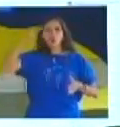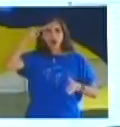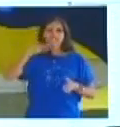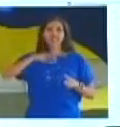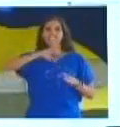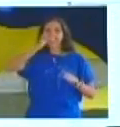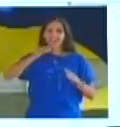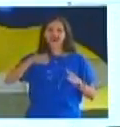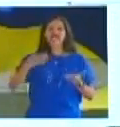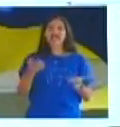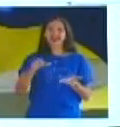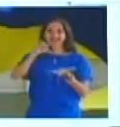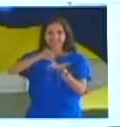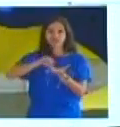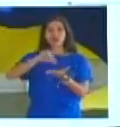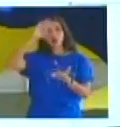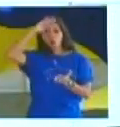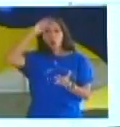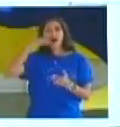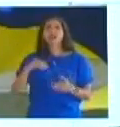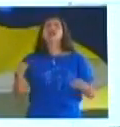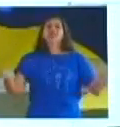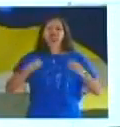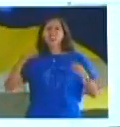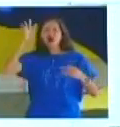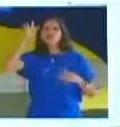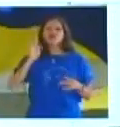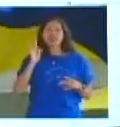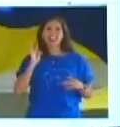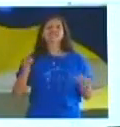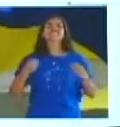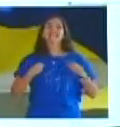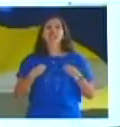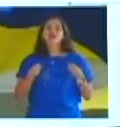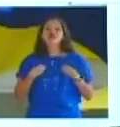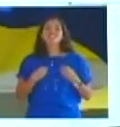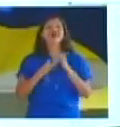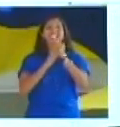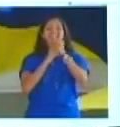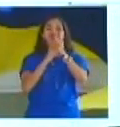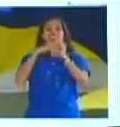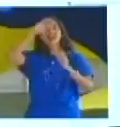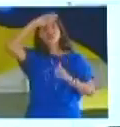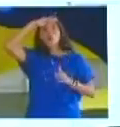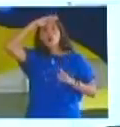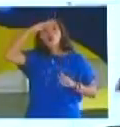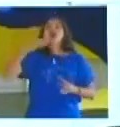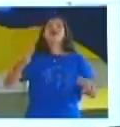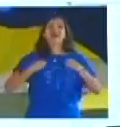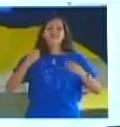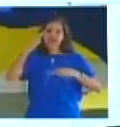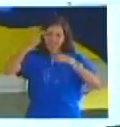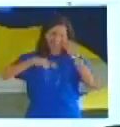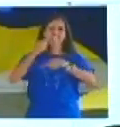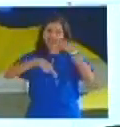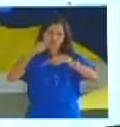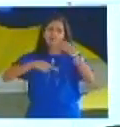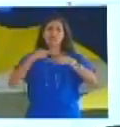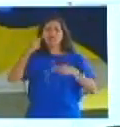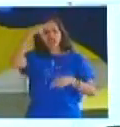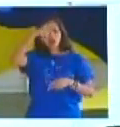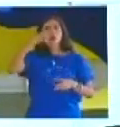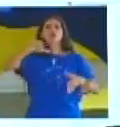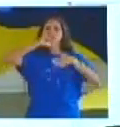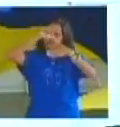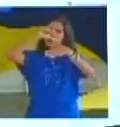Cuba. ¡Que viva Fidel! ¡Que viva el Moncada! ¡Que viva Cuba! ¡Que viva la rebelión de los pueblos